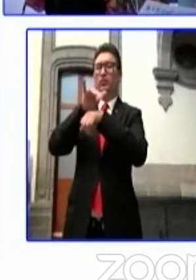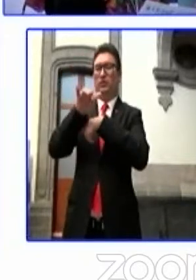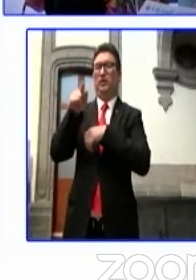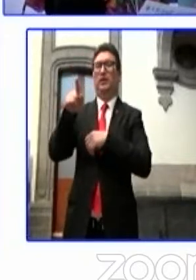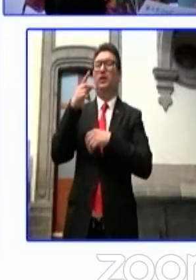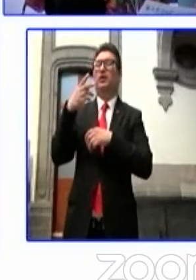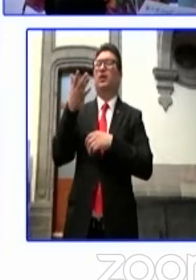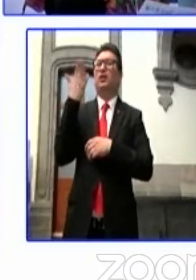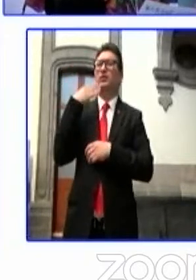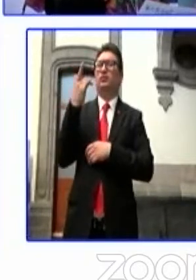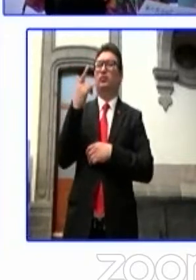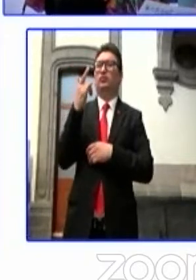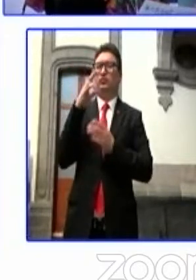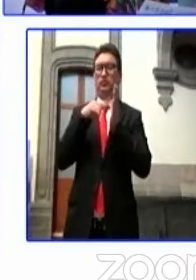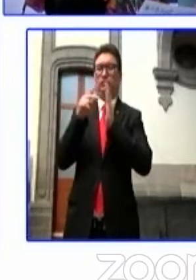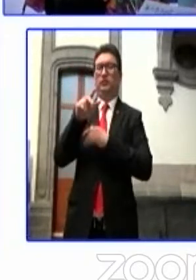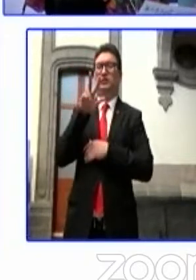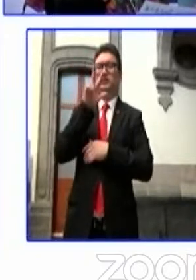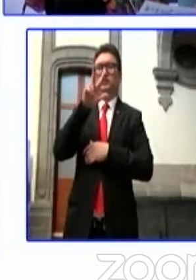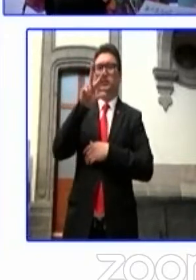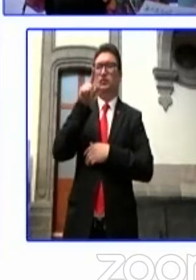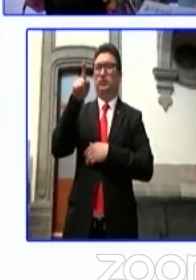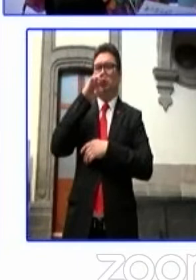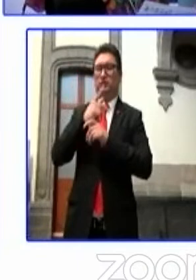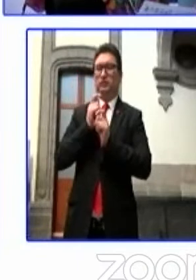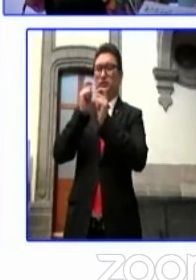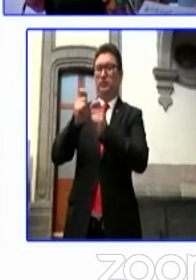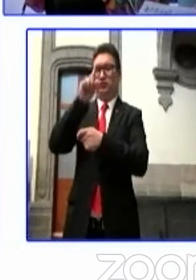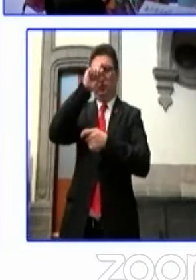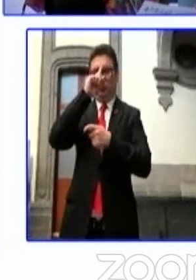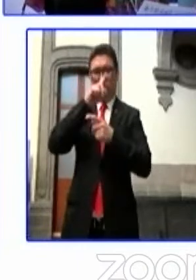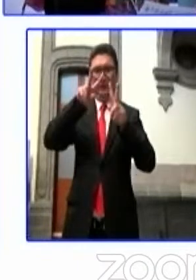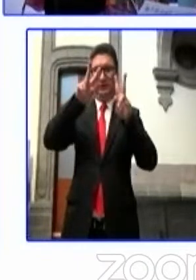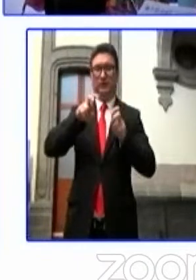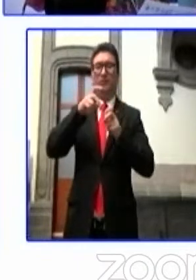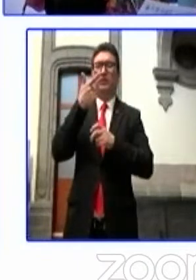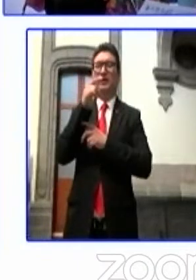julio del 2018 se desempeña como asesora en temas de género,